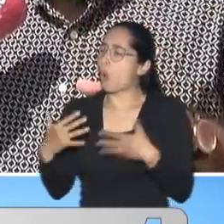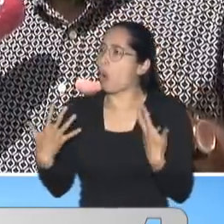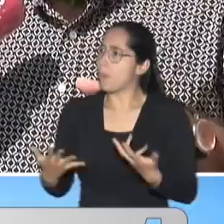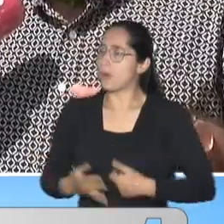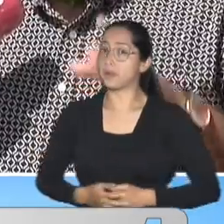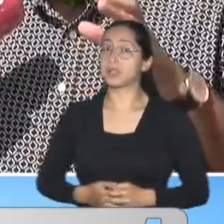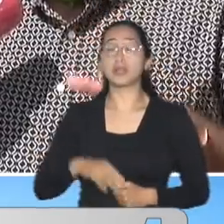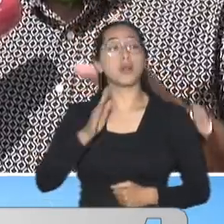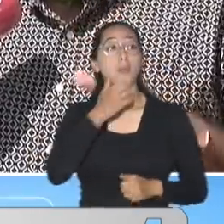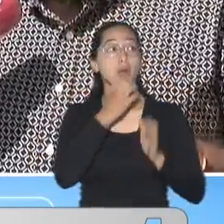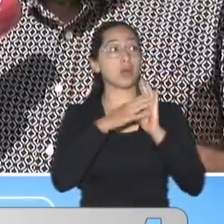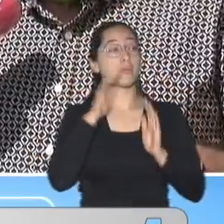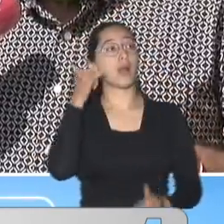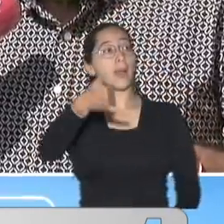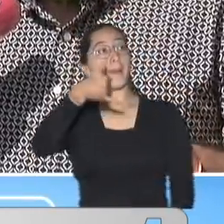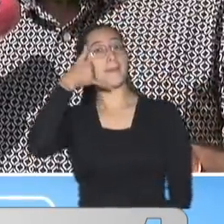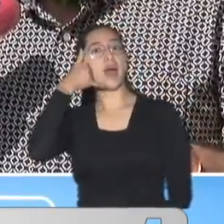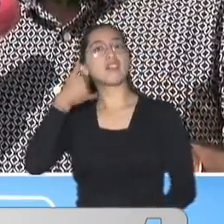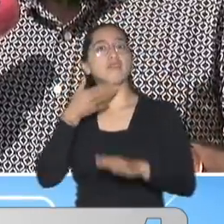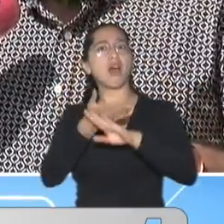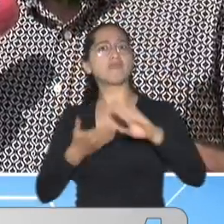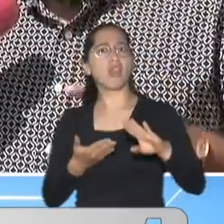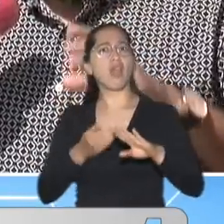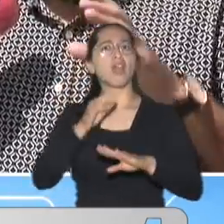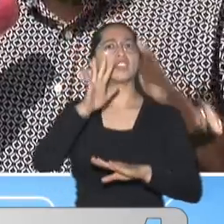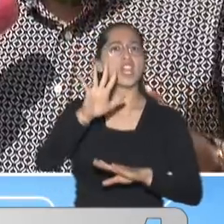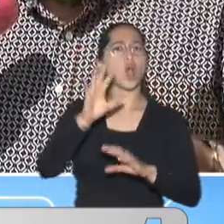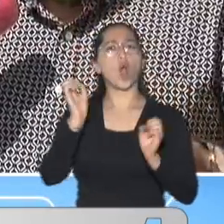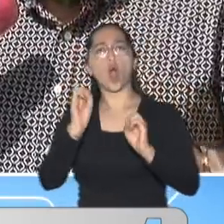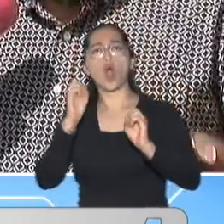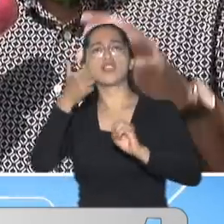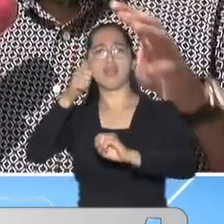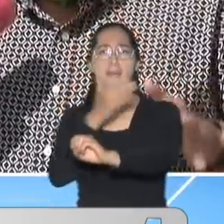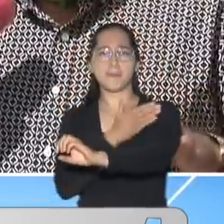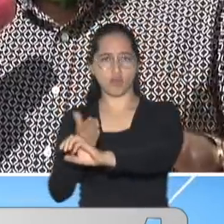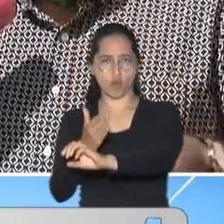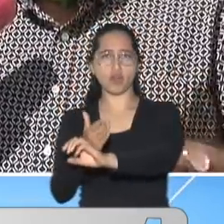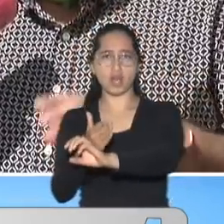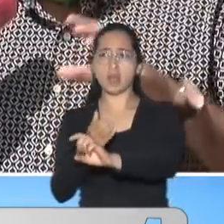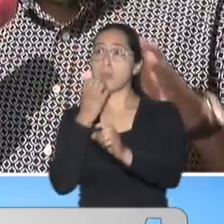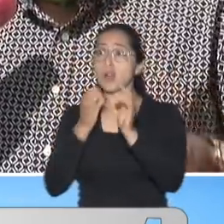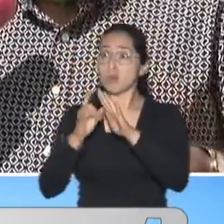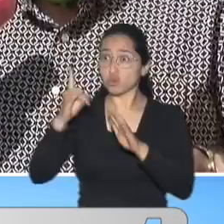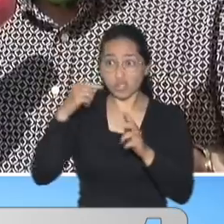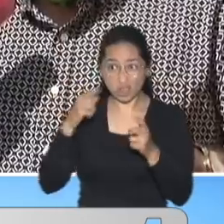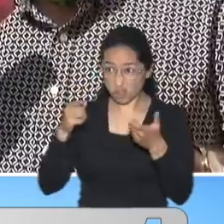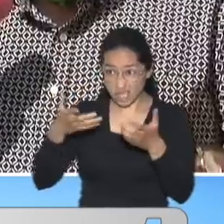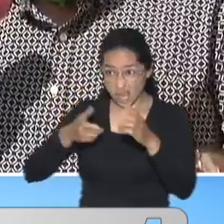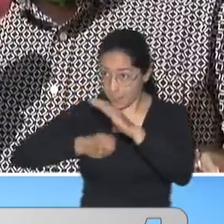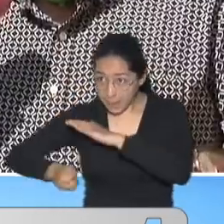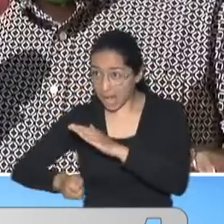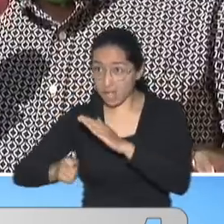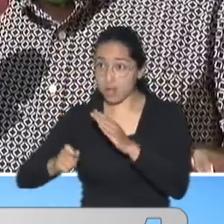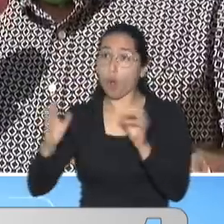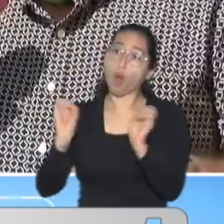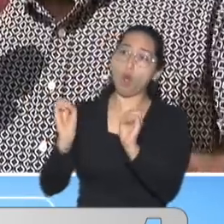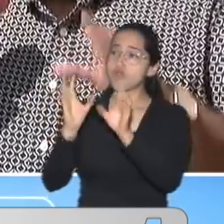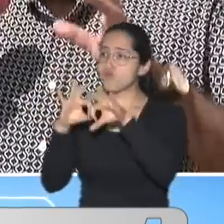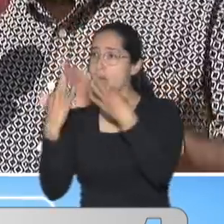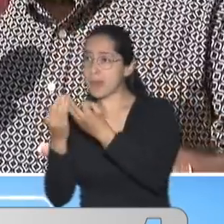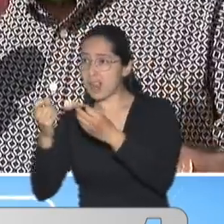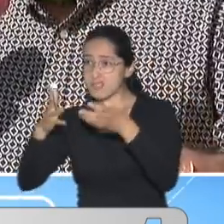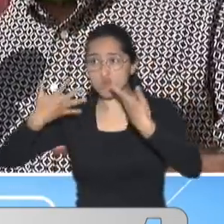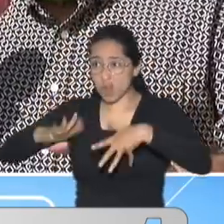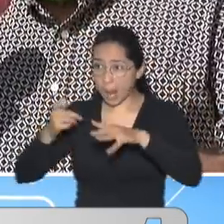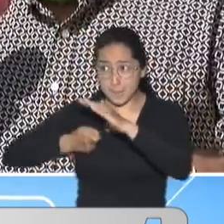piden entre 5 y 10 millones de pesos para no atentar contra su vida, su integridad o la de su familia. En